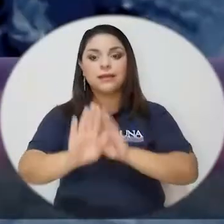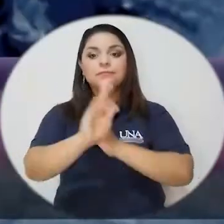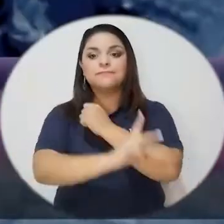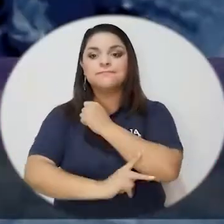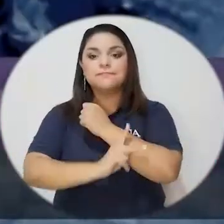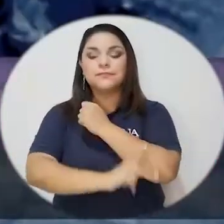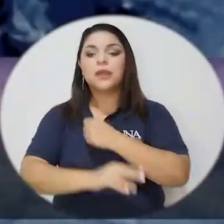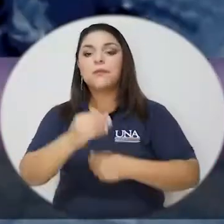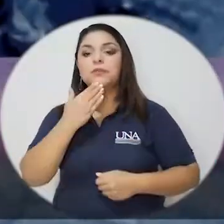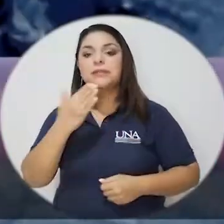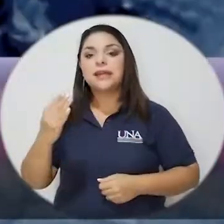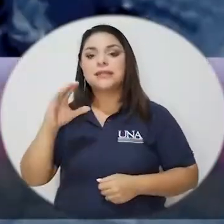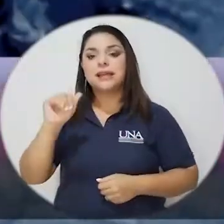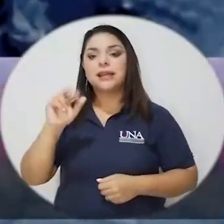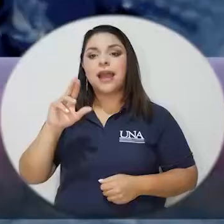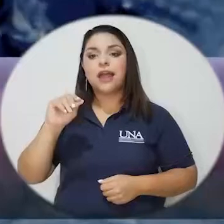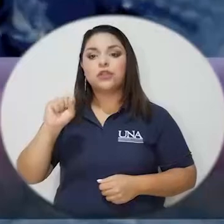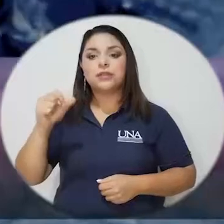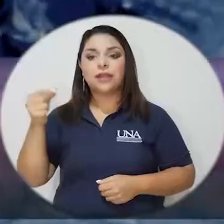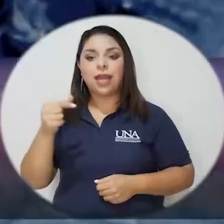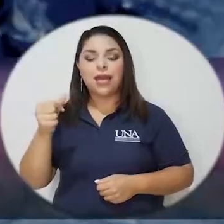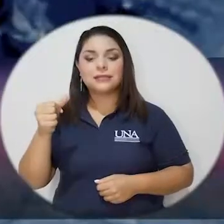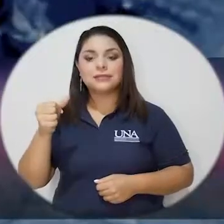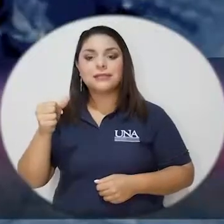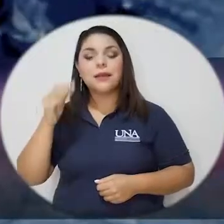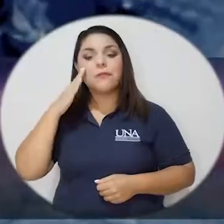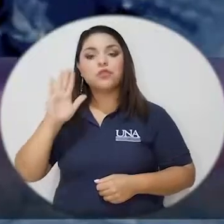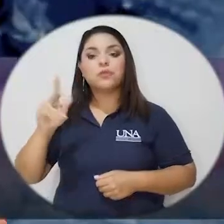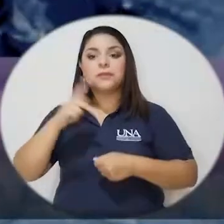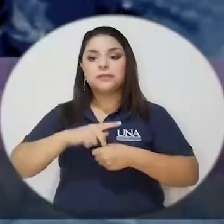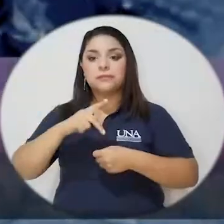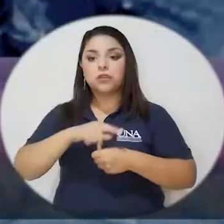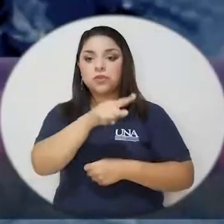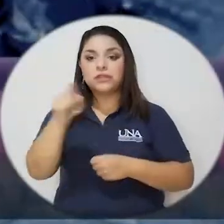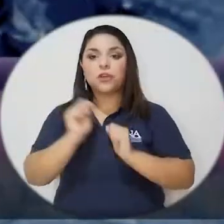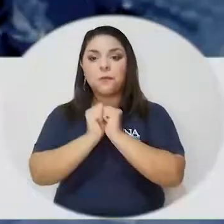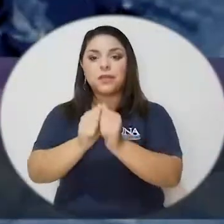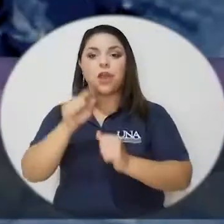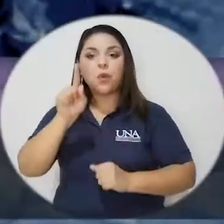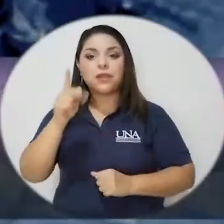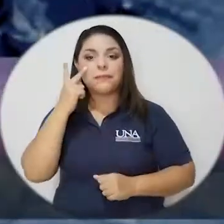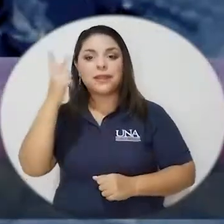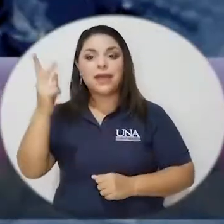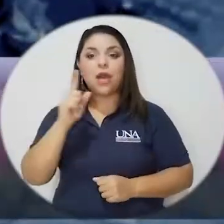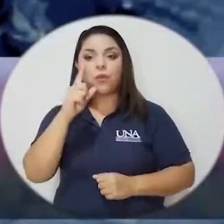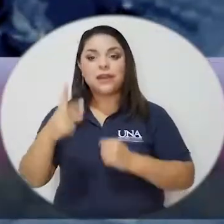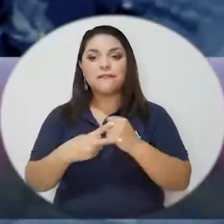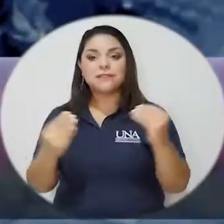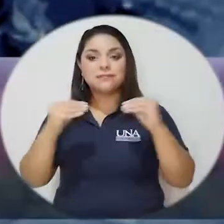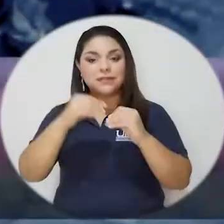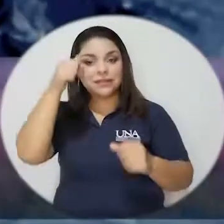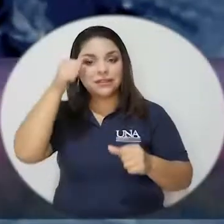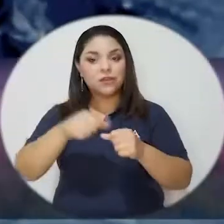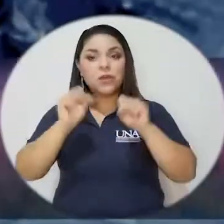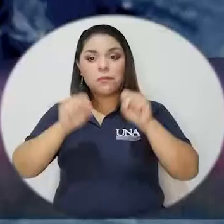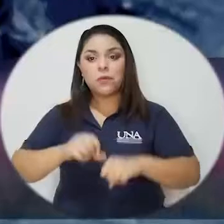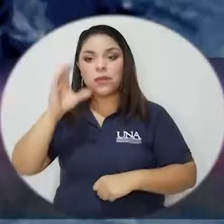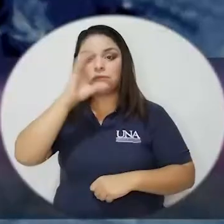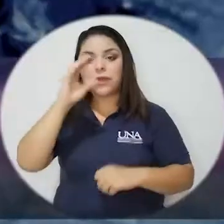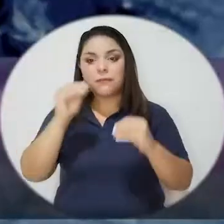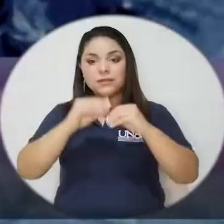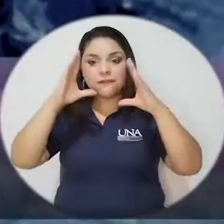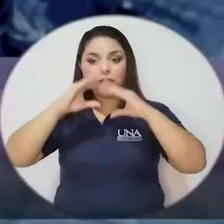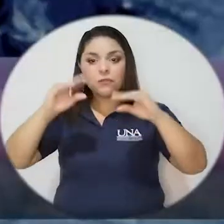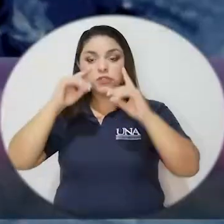sacar al país adelante. Y muchas gracias, Carlos Arguedas, por su participación y a ustedes por acompañarnos en Una Mirada una vez más. Les recuerdo que